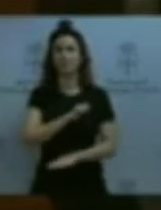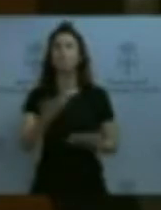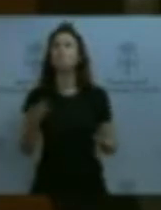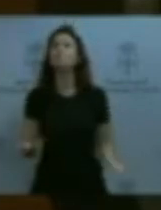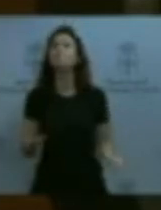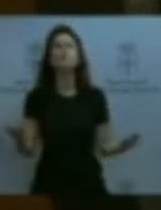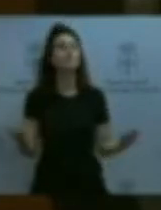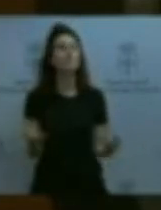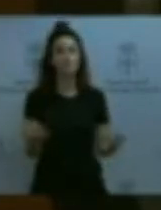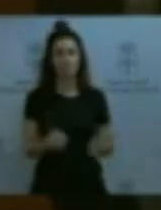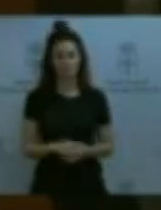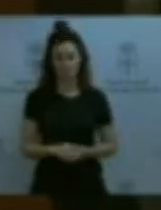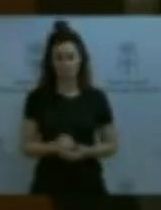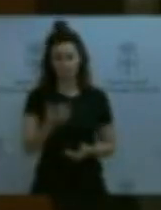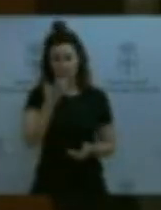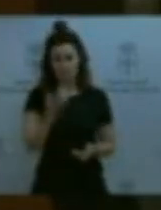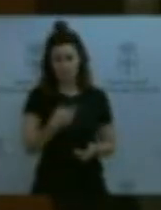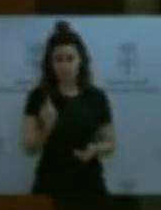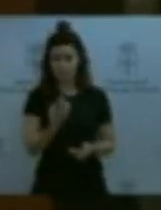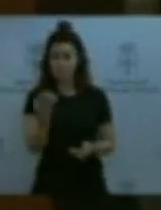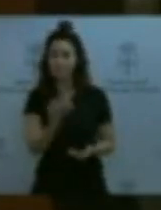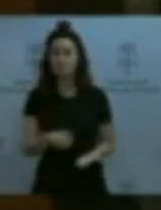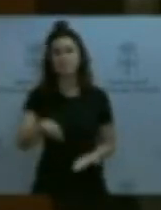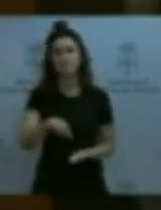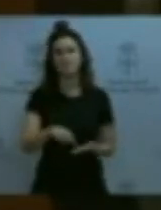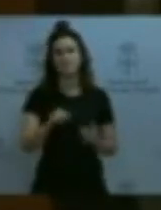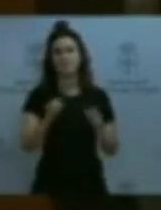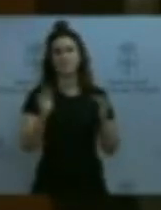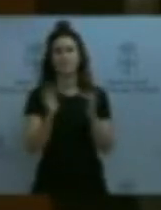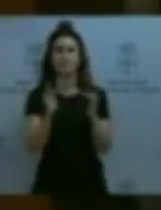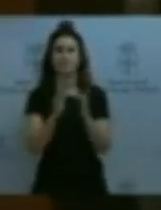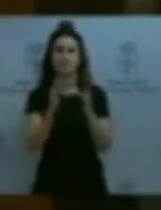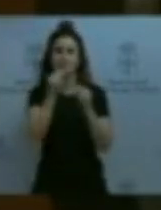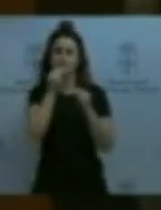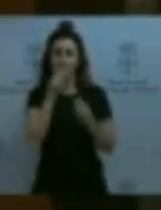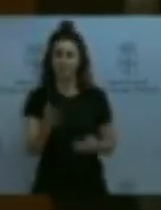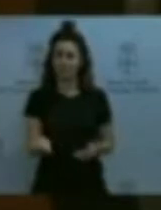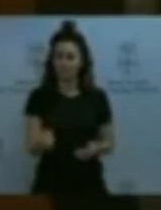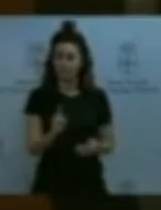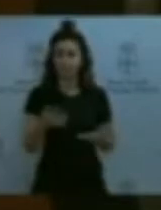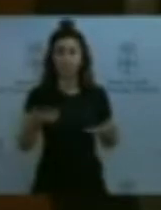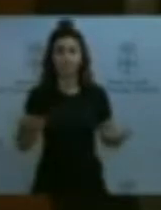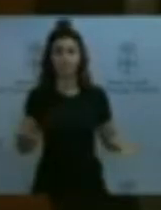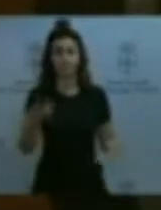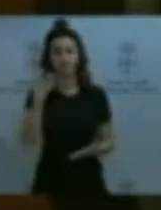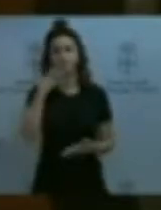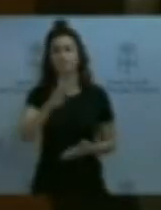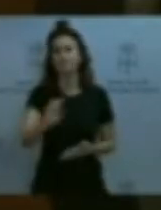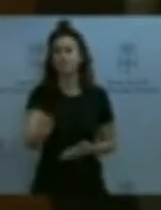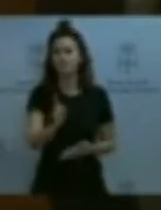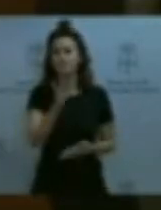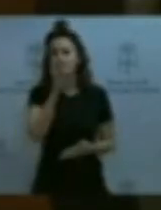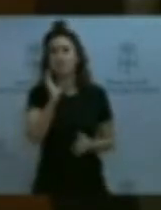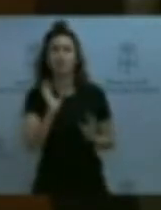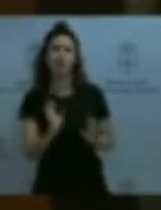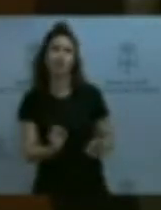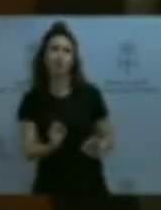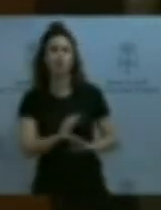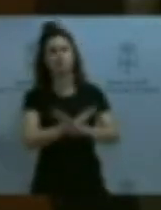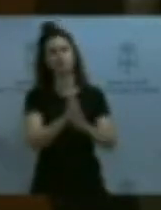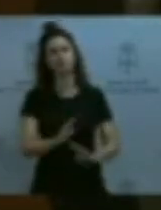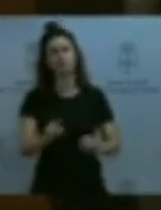que no tendremos una relación tan cordial lo cual tampoco me extraña porque claro al final esos enfrentamientos internos que ustedes tienen